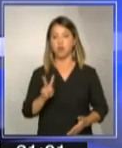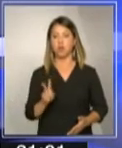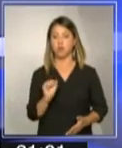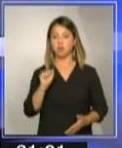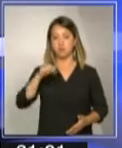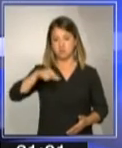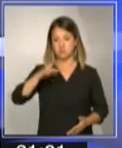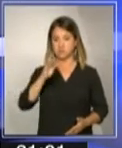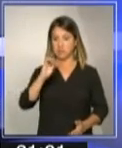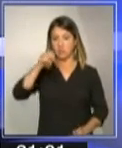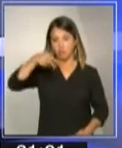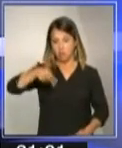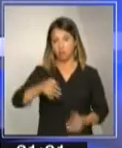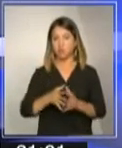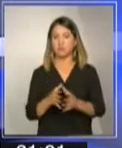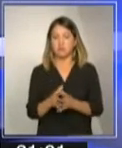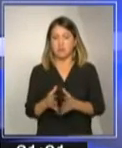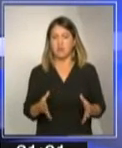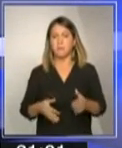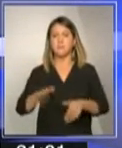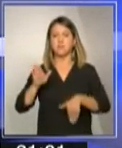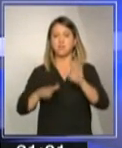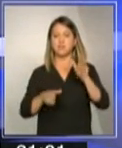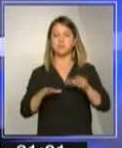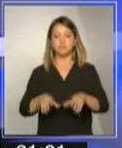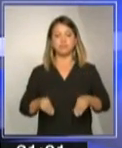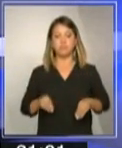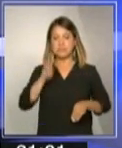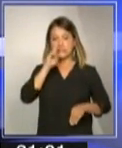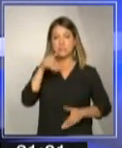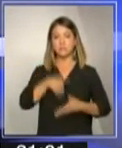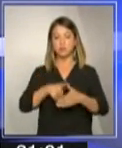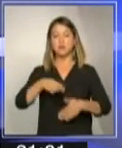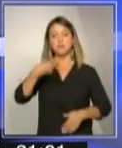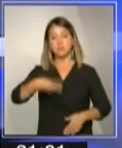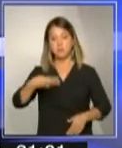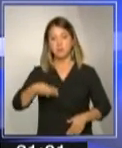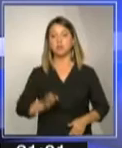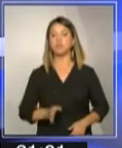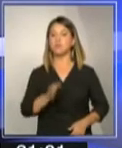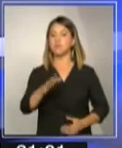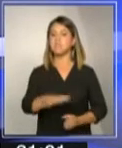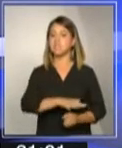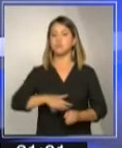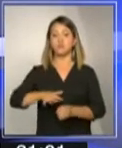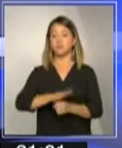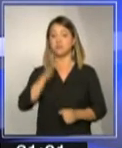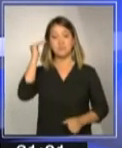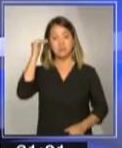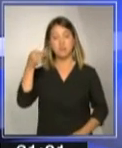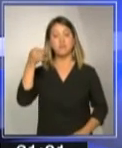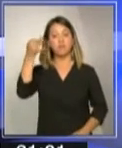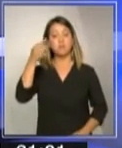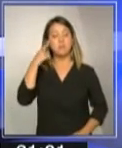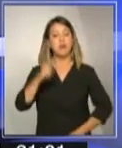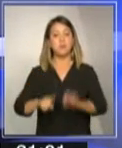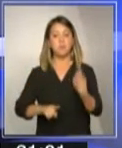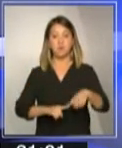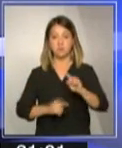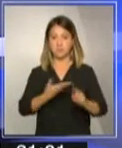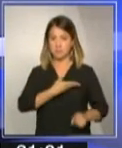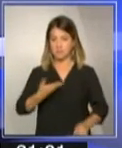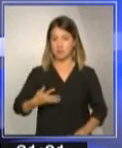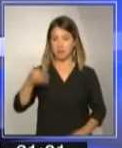que la gran abstención de las últimas municipales sigue presentando un escenario incierto para las próximas